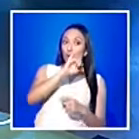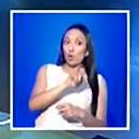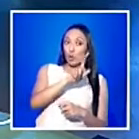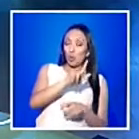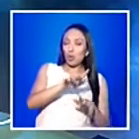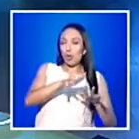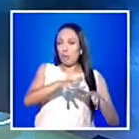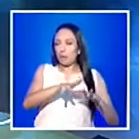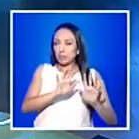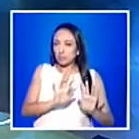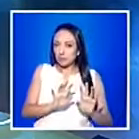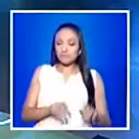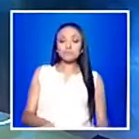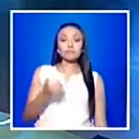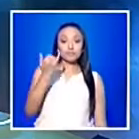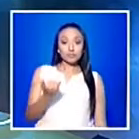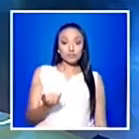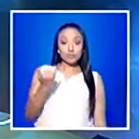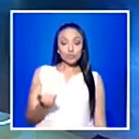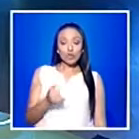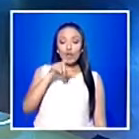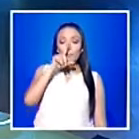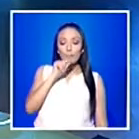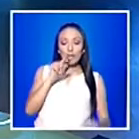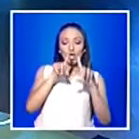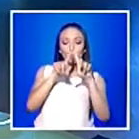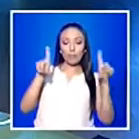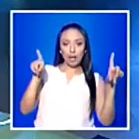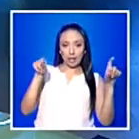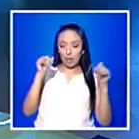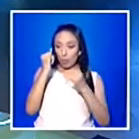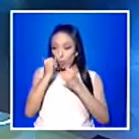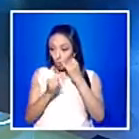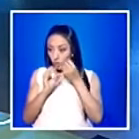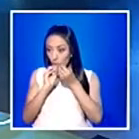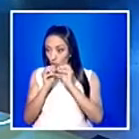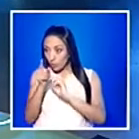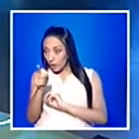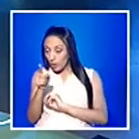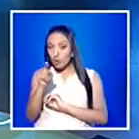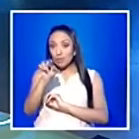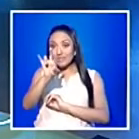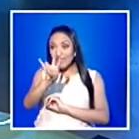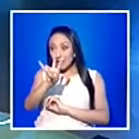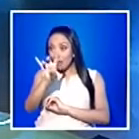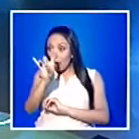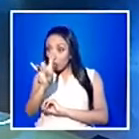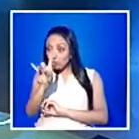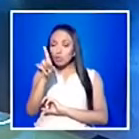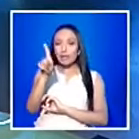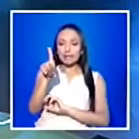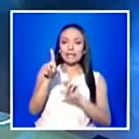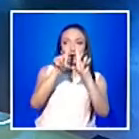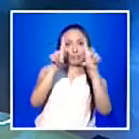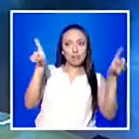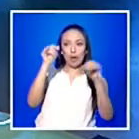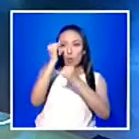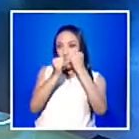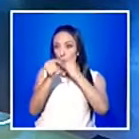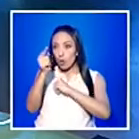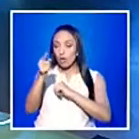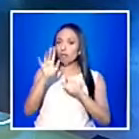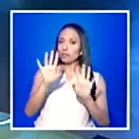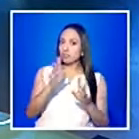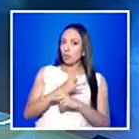jueves aplica el pico y placa para los autos cuyas placas terminan en los dígitos 7 y 8. Cuidado con sacar su